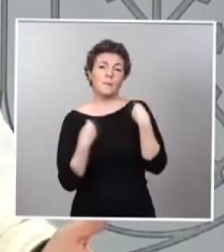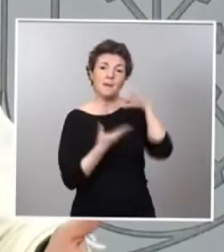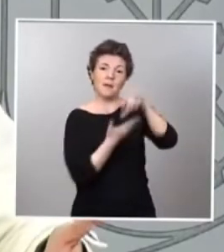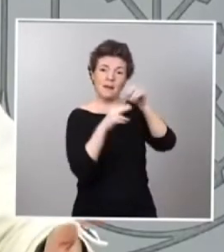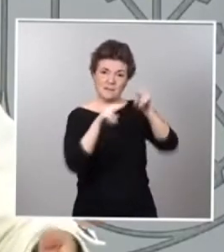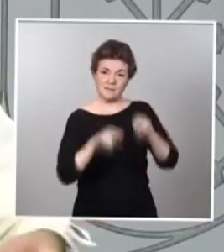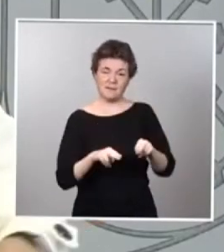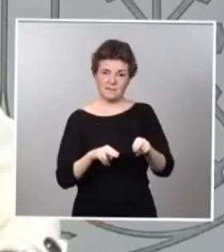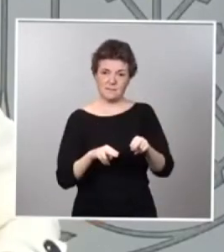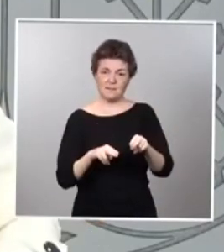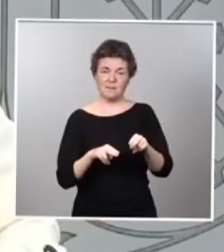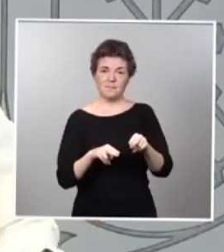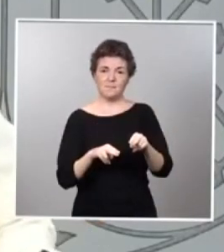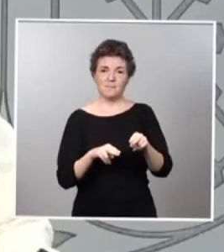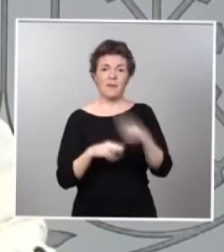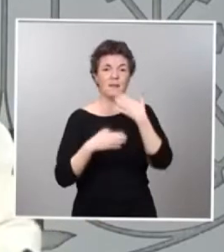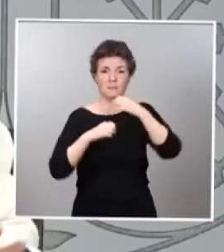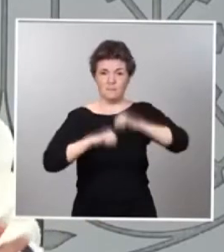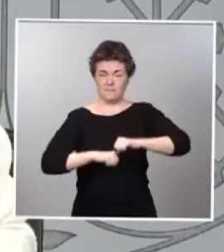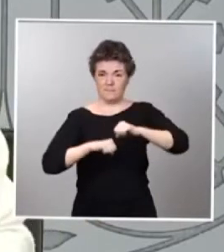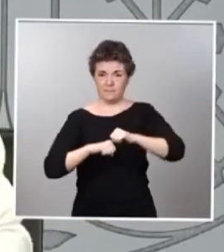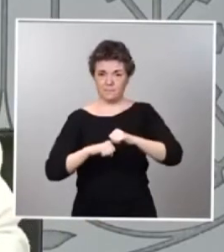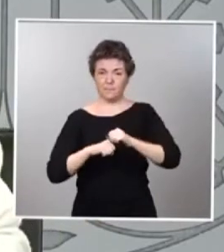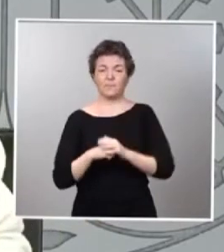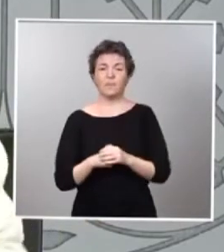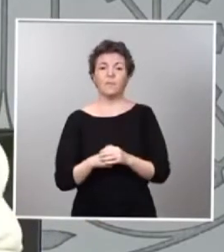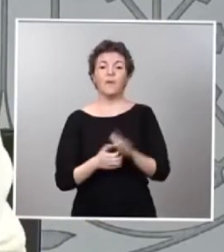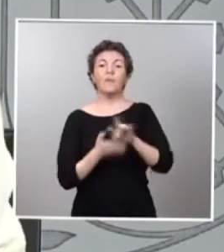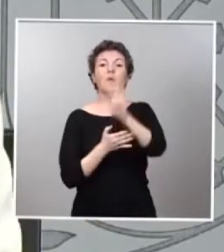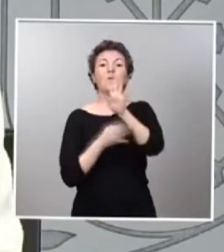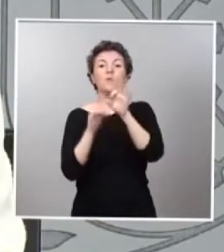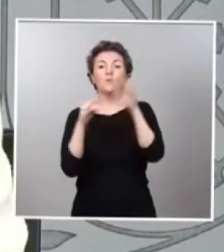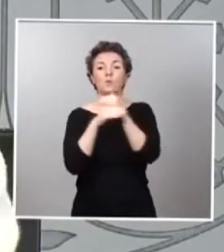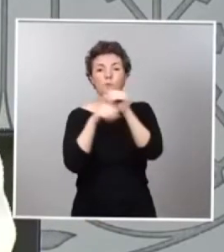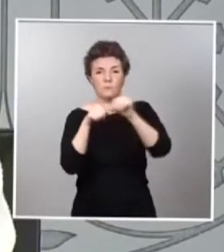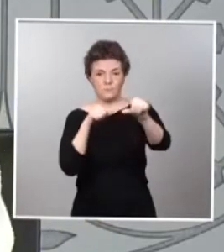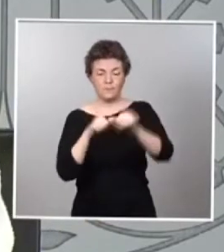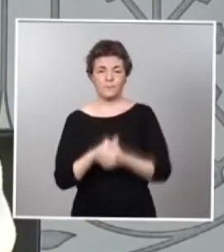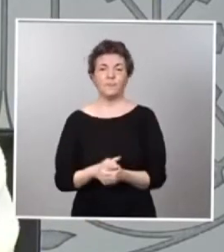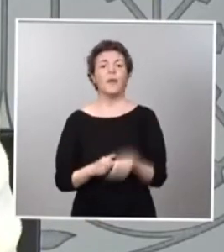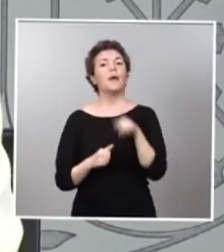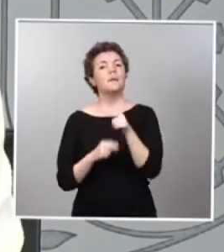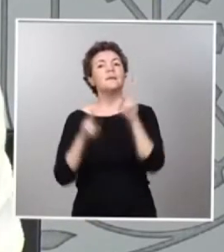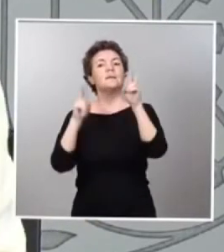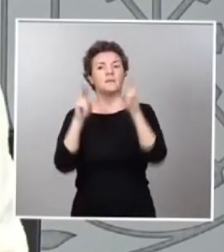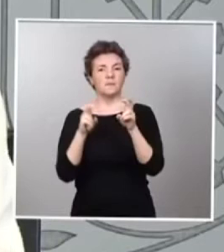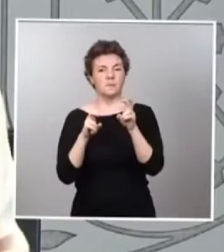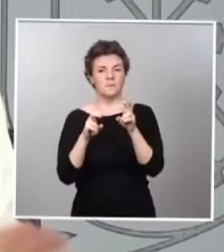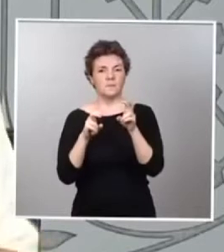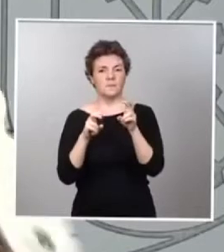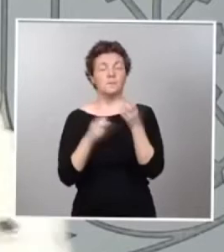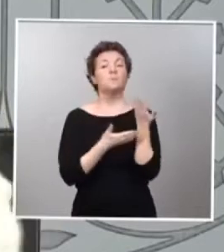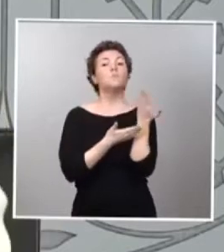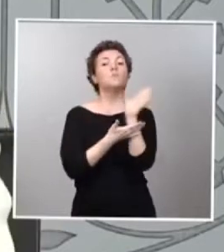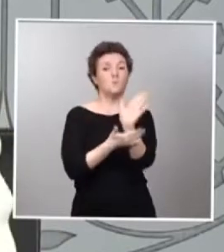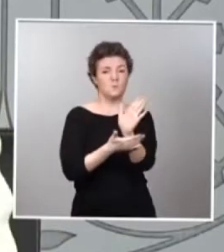residencias de mayores a partir del 4 de octubre en este caso esto es una cuestión insisto es una propuesta de la ponencia